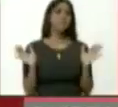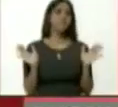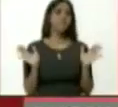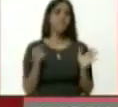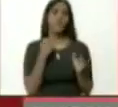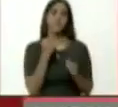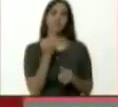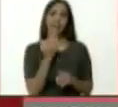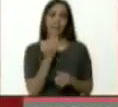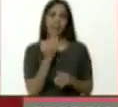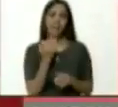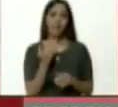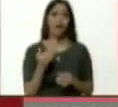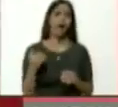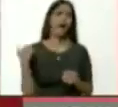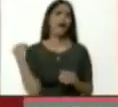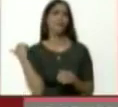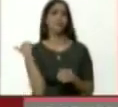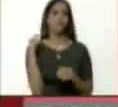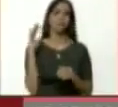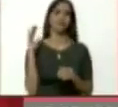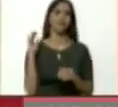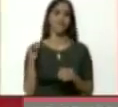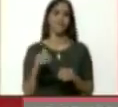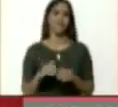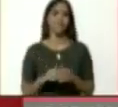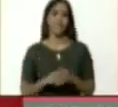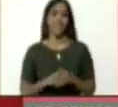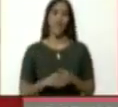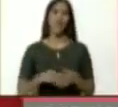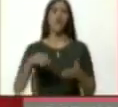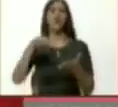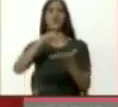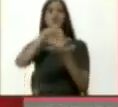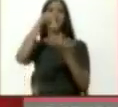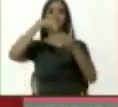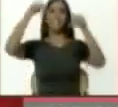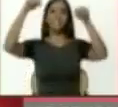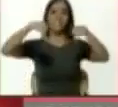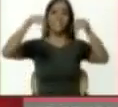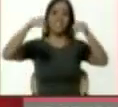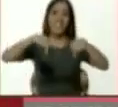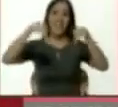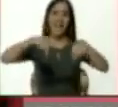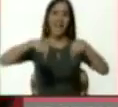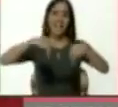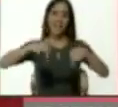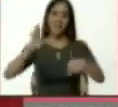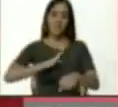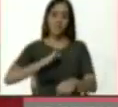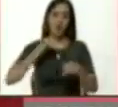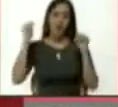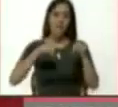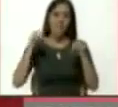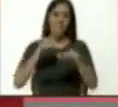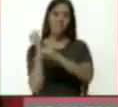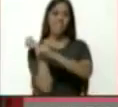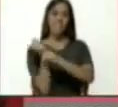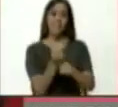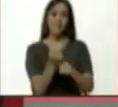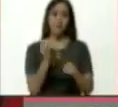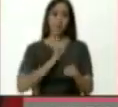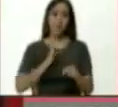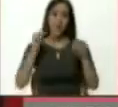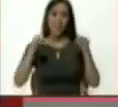cosa, gran vaina, ¿oyó? Con los nacionales, con los criollos, ojalá fuera el campeonato de puros